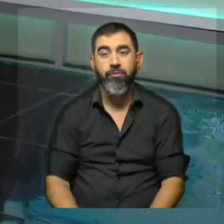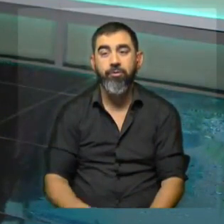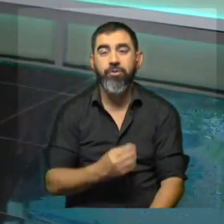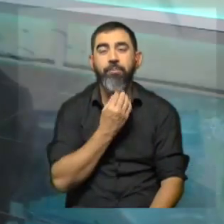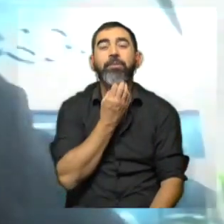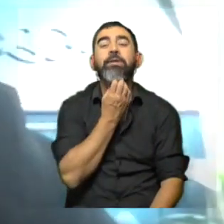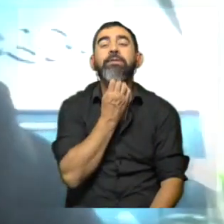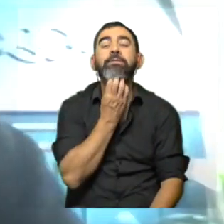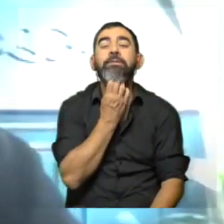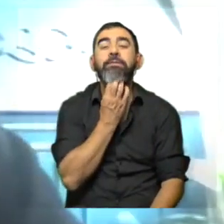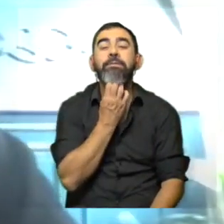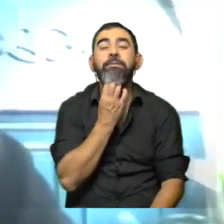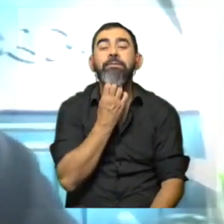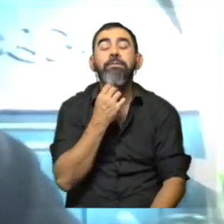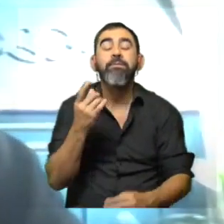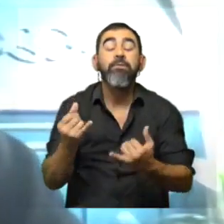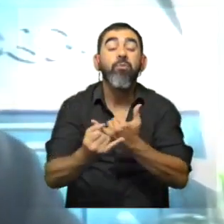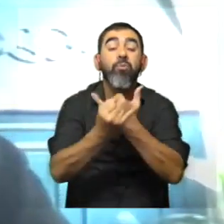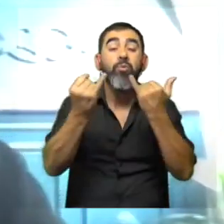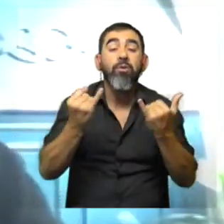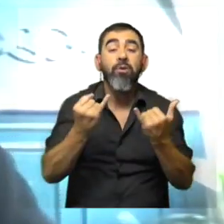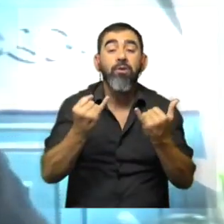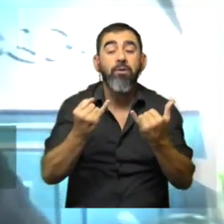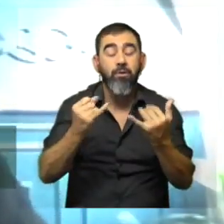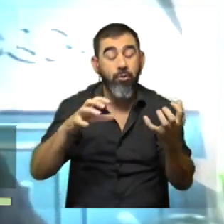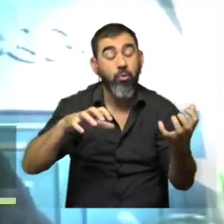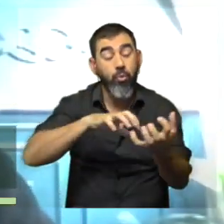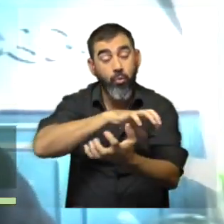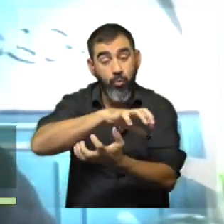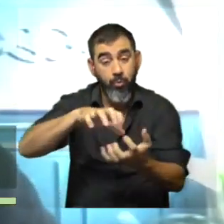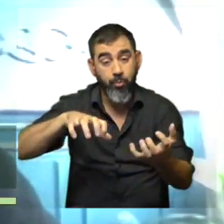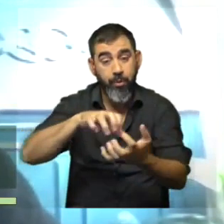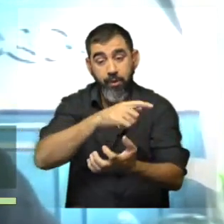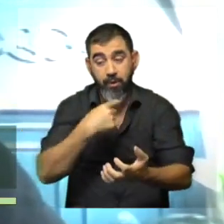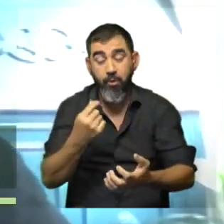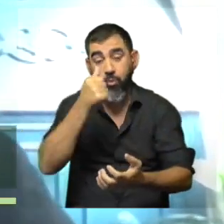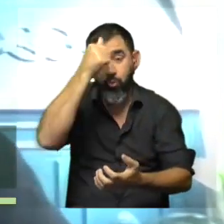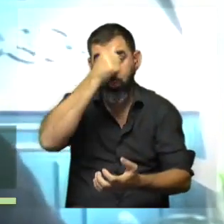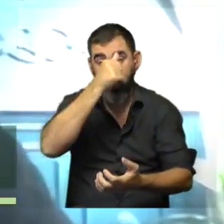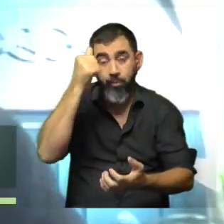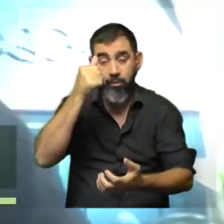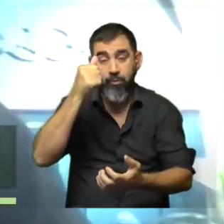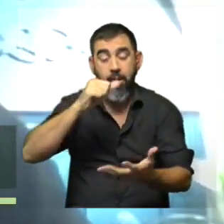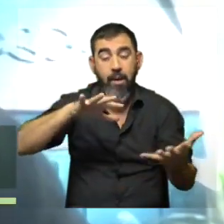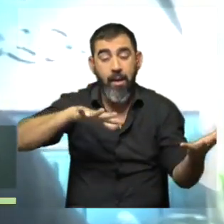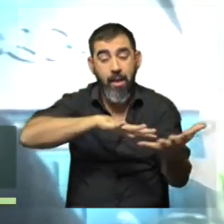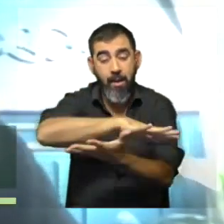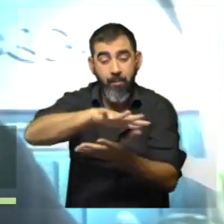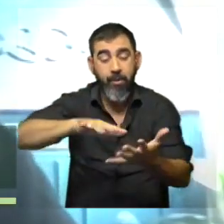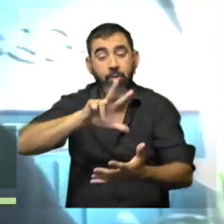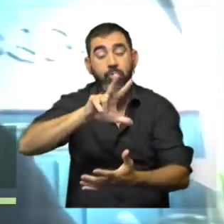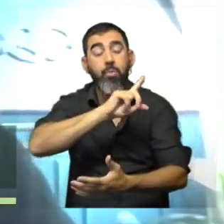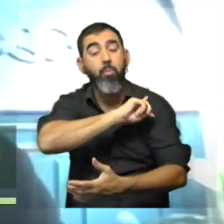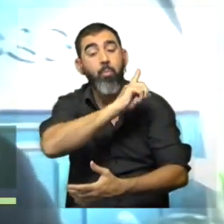Sí fue un día muy muy tenso para no de este domingo la plaza de los tres poderes